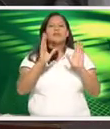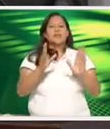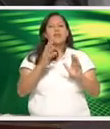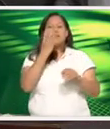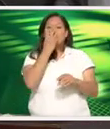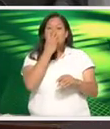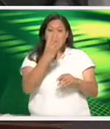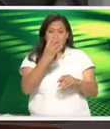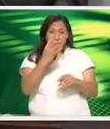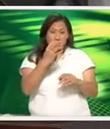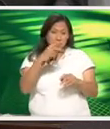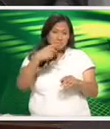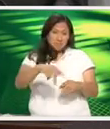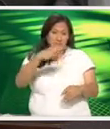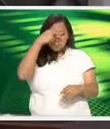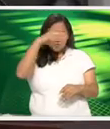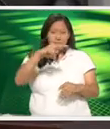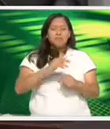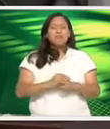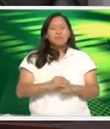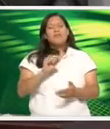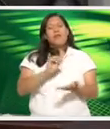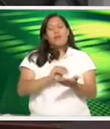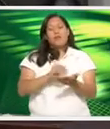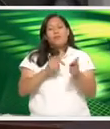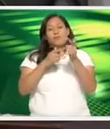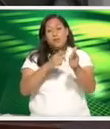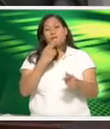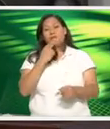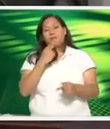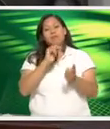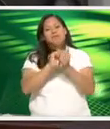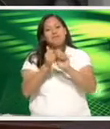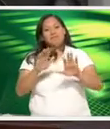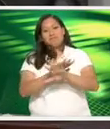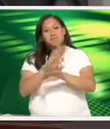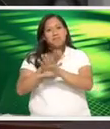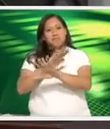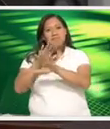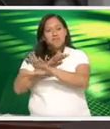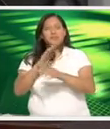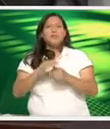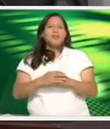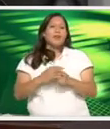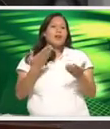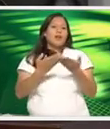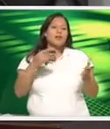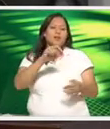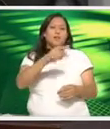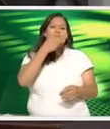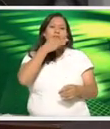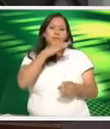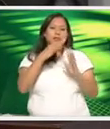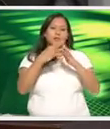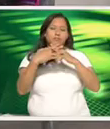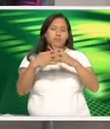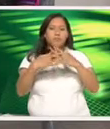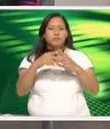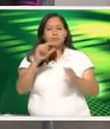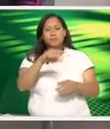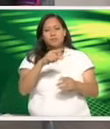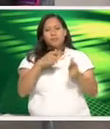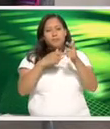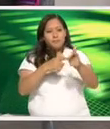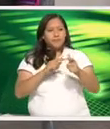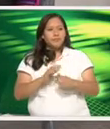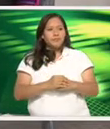una expresión mexicana, ¿no? Que actualmente se sigue utilizando, que ha evolucionado y bueno, se convirtió como parte de los festejos patrios, sin duda, ¿no? Claro,